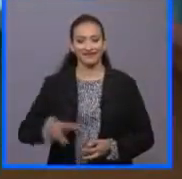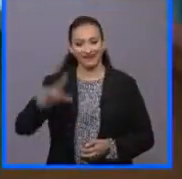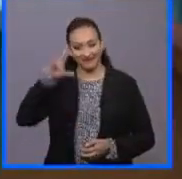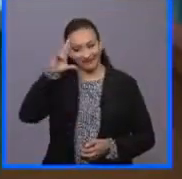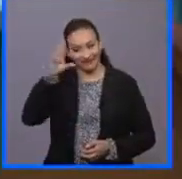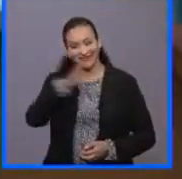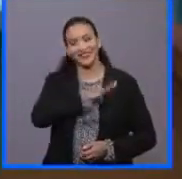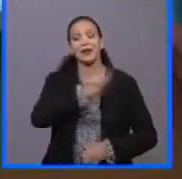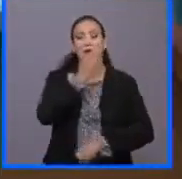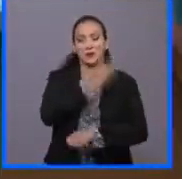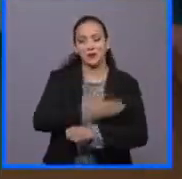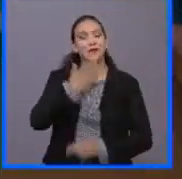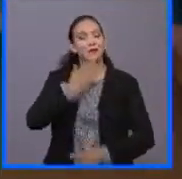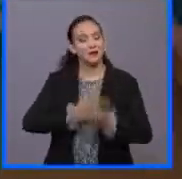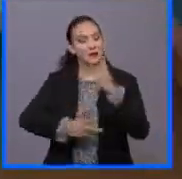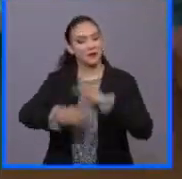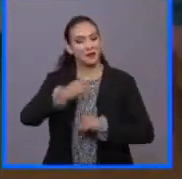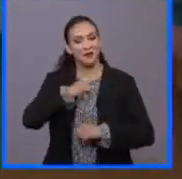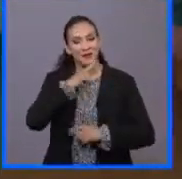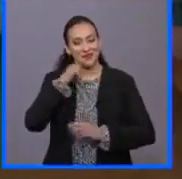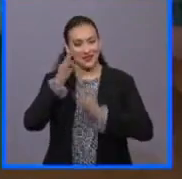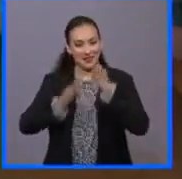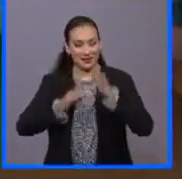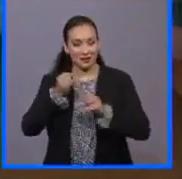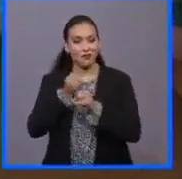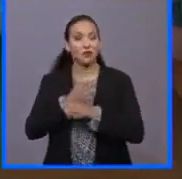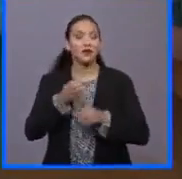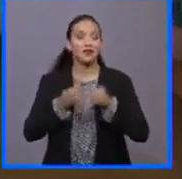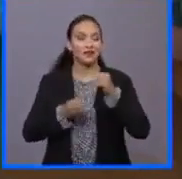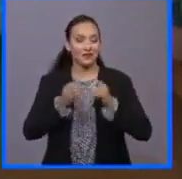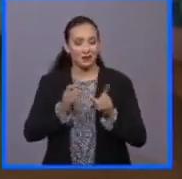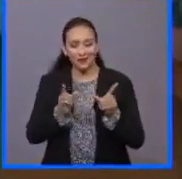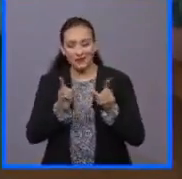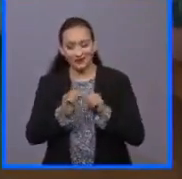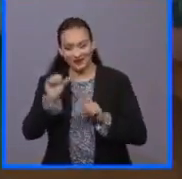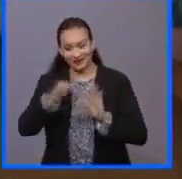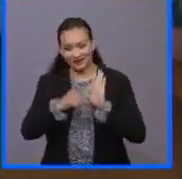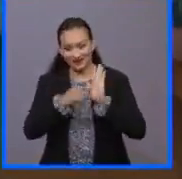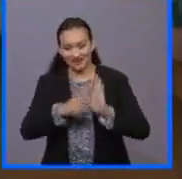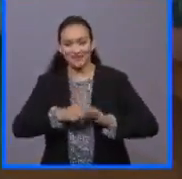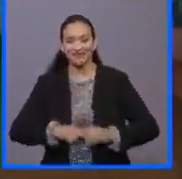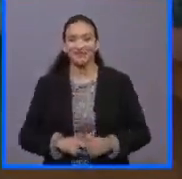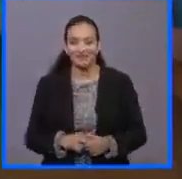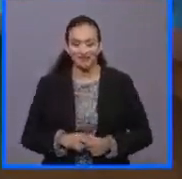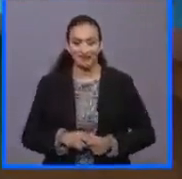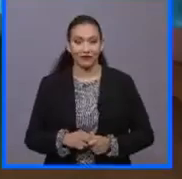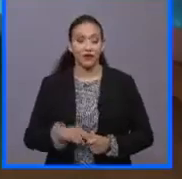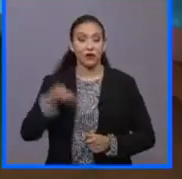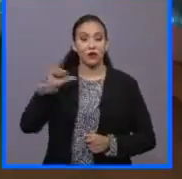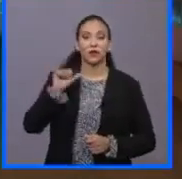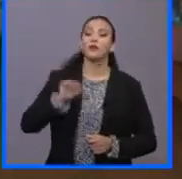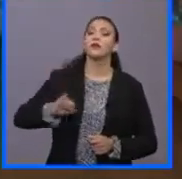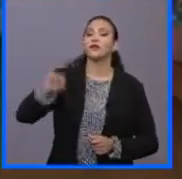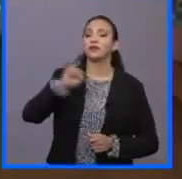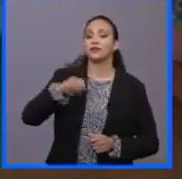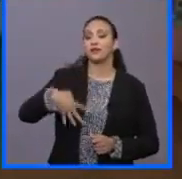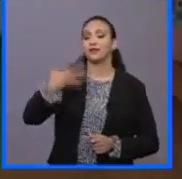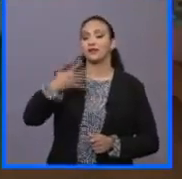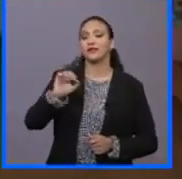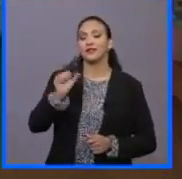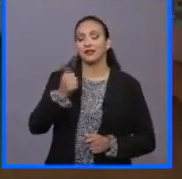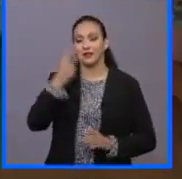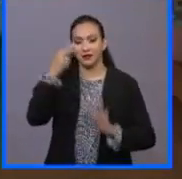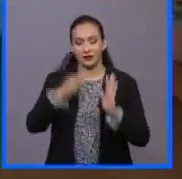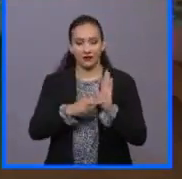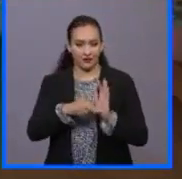buenas tardes, bienvenidas, bienvenidos a este corte informativo del canal del Poder Judicial de la Federación. Hoy es jueves 14 de